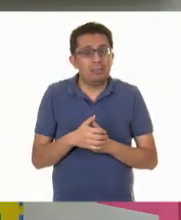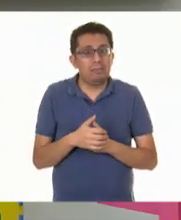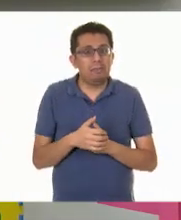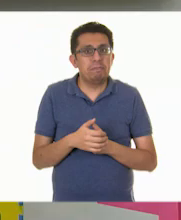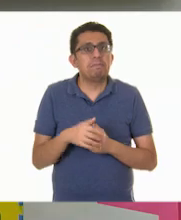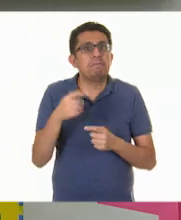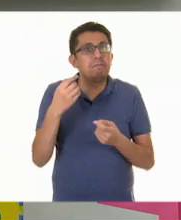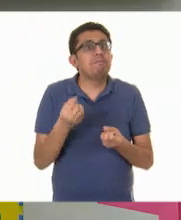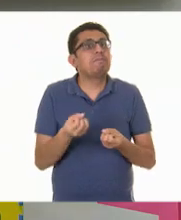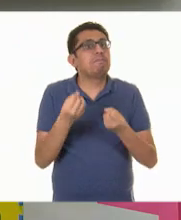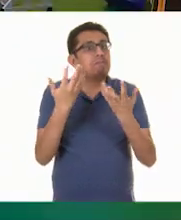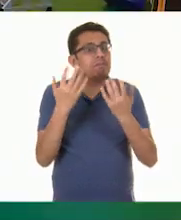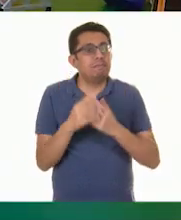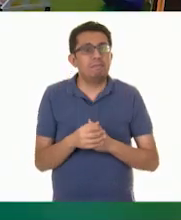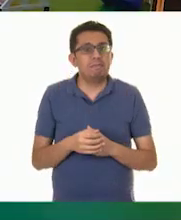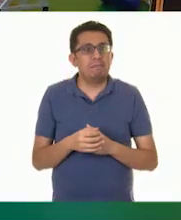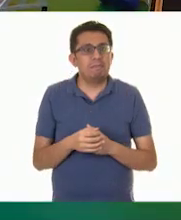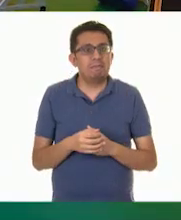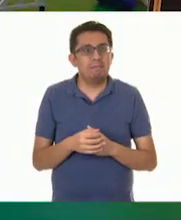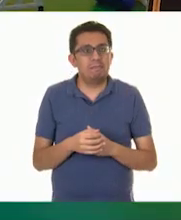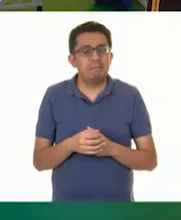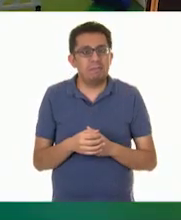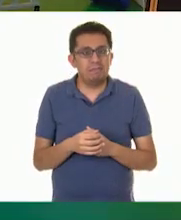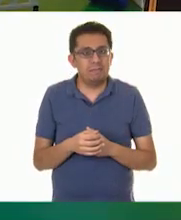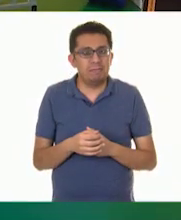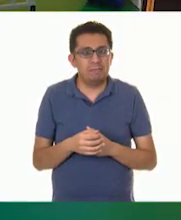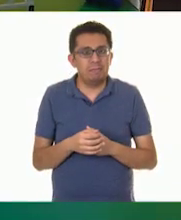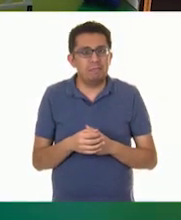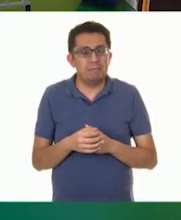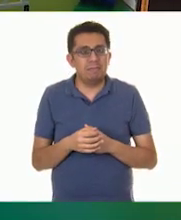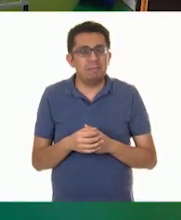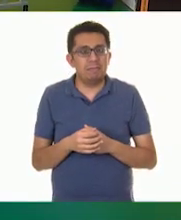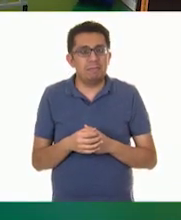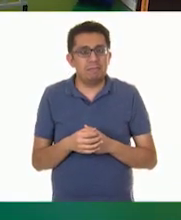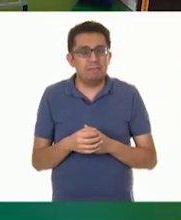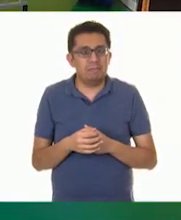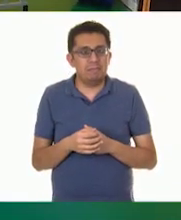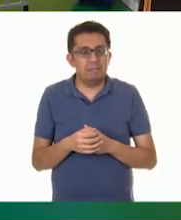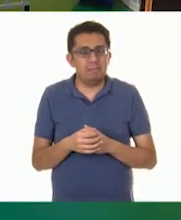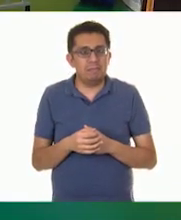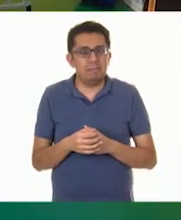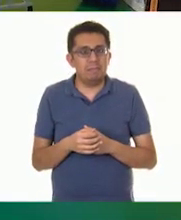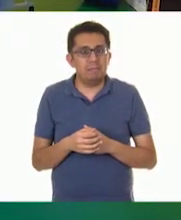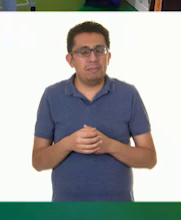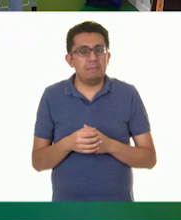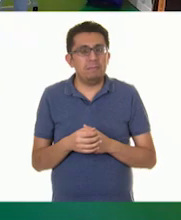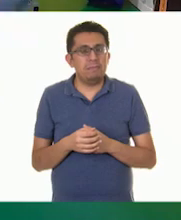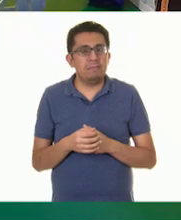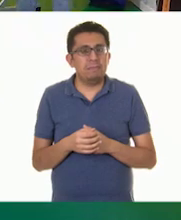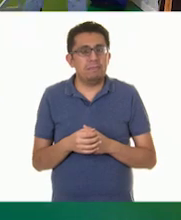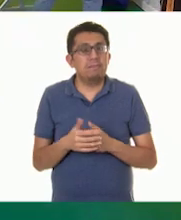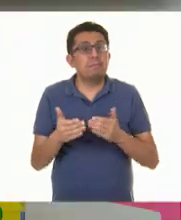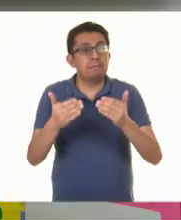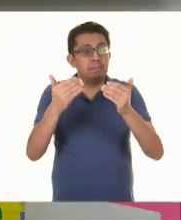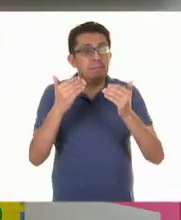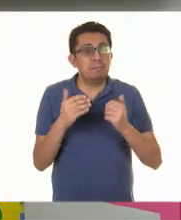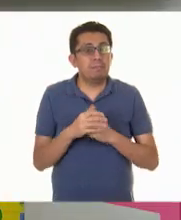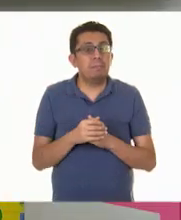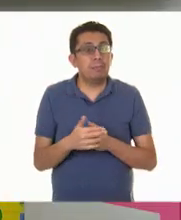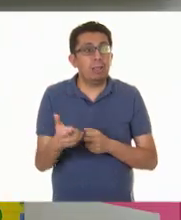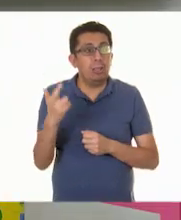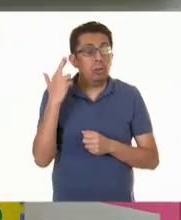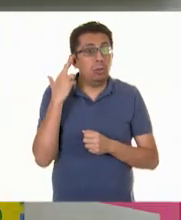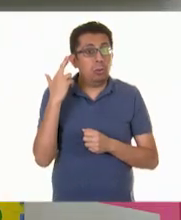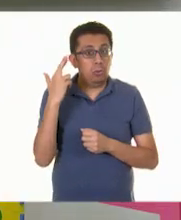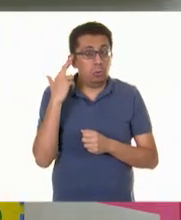serán? Ay, y más en algún momento porque ya Era el llegó- que se ocupaba. Ajá. Lo siguiente es que el